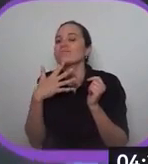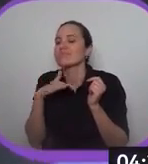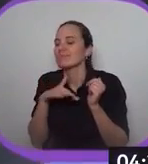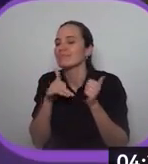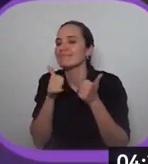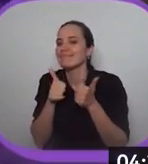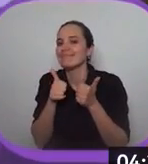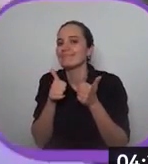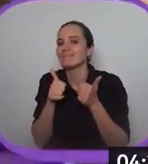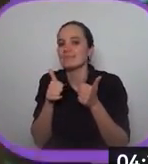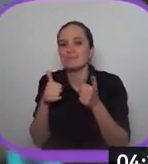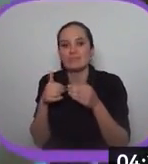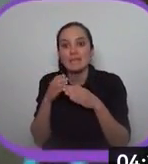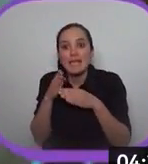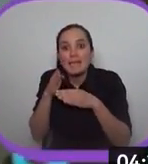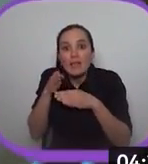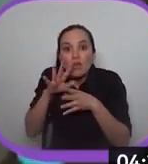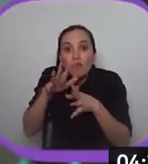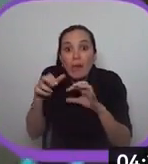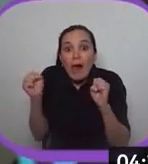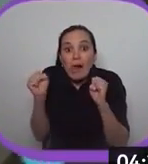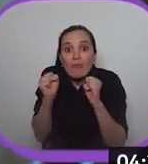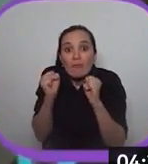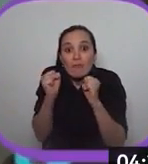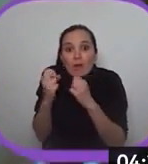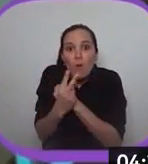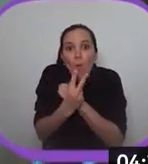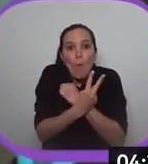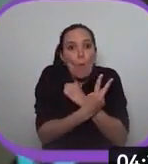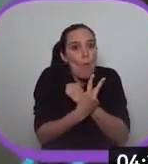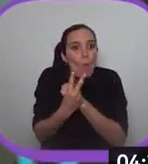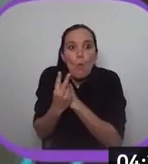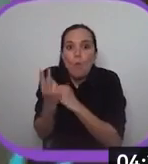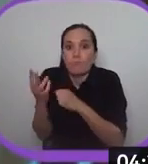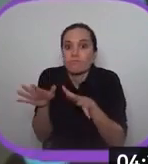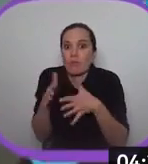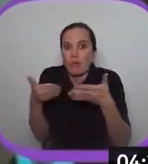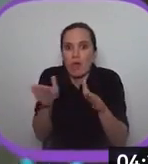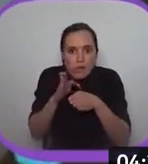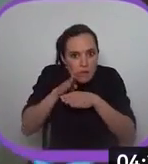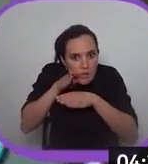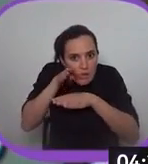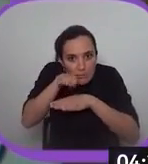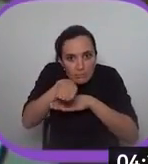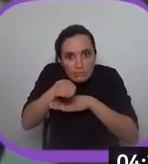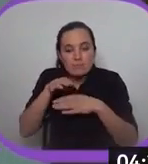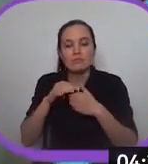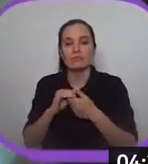2, 3, 5, 7, 11. ¿Entendido? Entrando a modalidad de hibernación para protegerme durante el paso del portal.